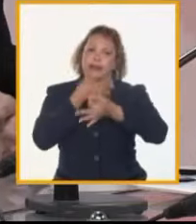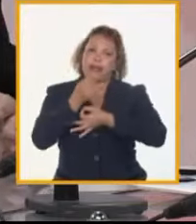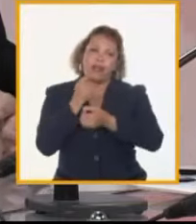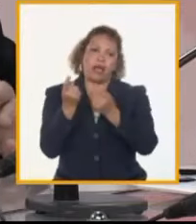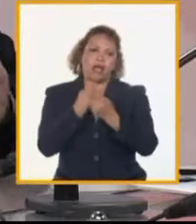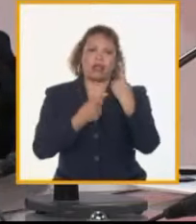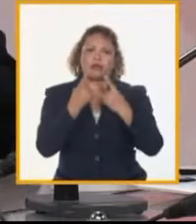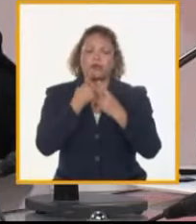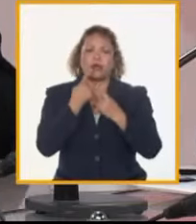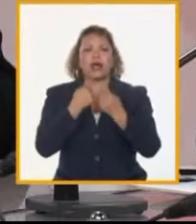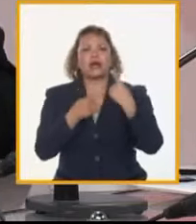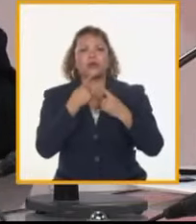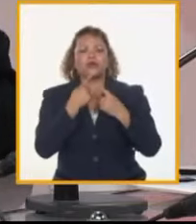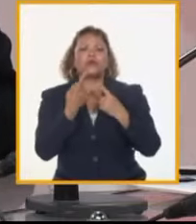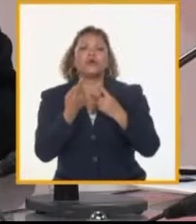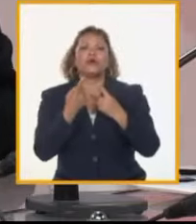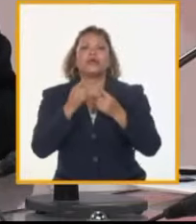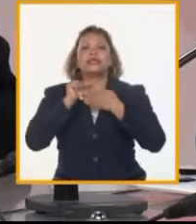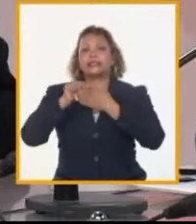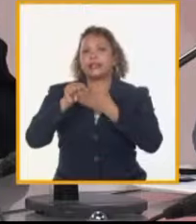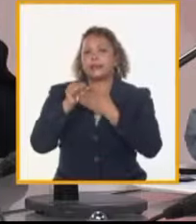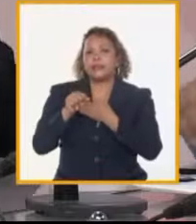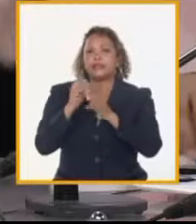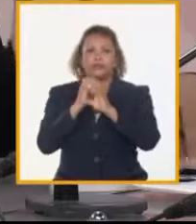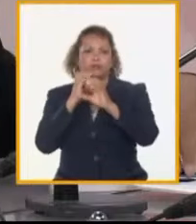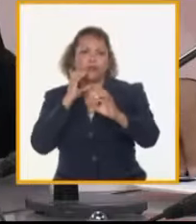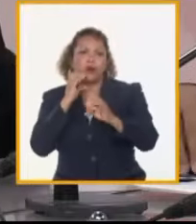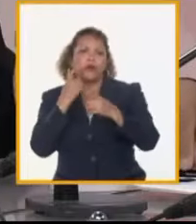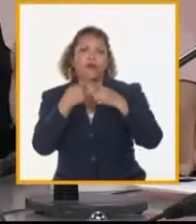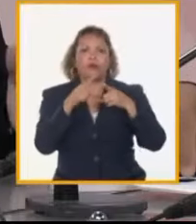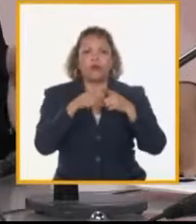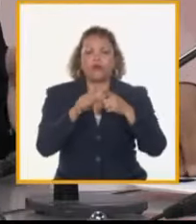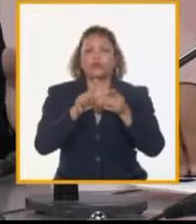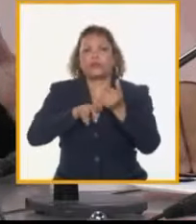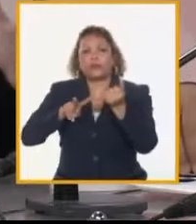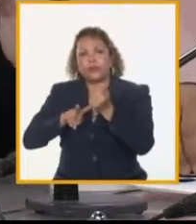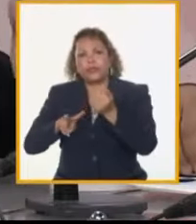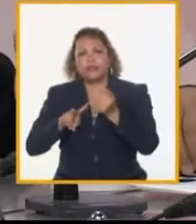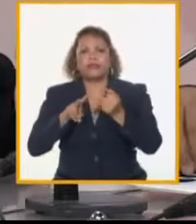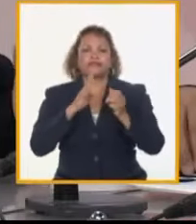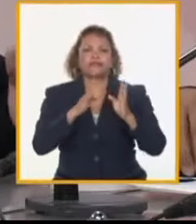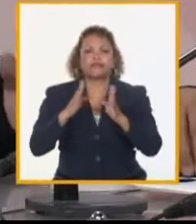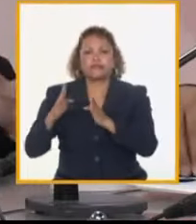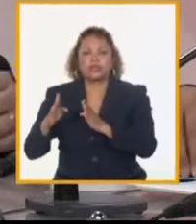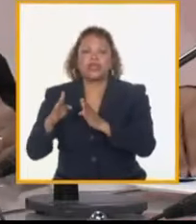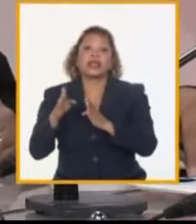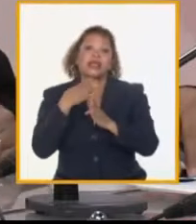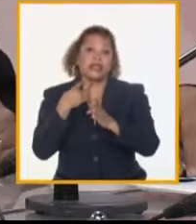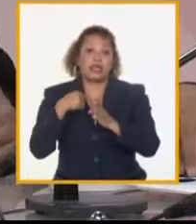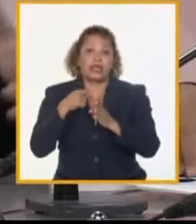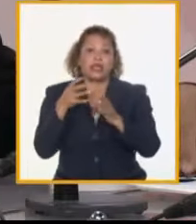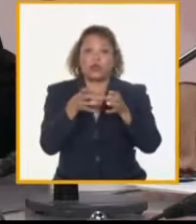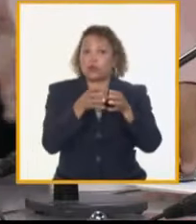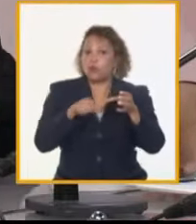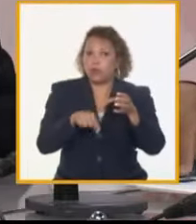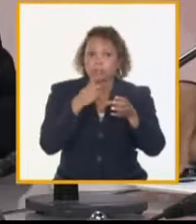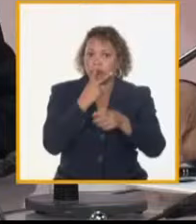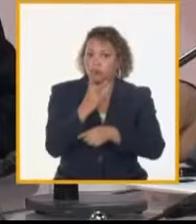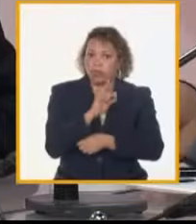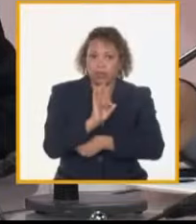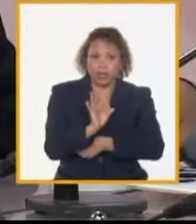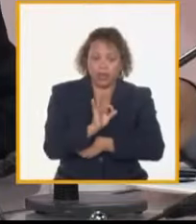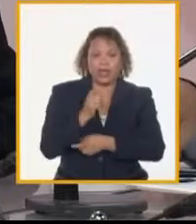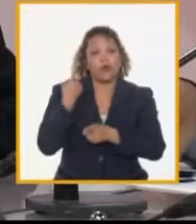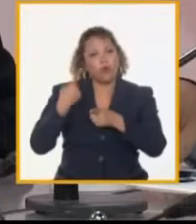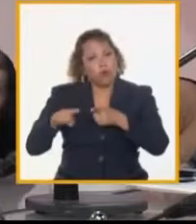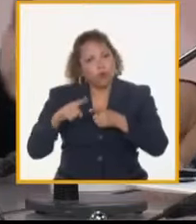servicios de ómnibus urbanos, con servicios intermunicipales que no son de este grupo empresarial, son de las empresas provinciales que atienden esos temas, por lo tanto